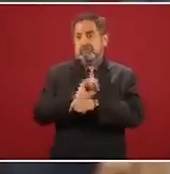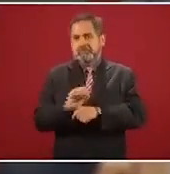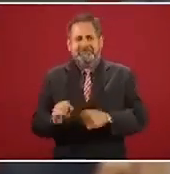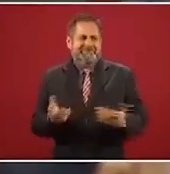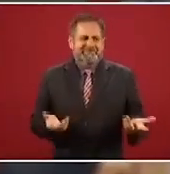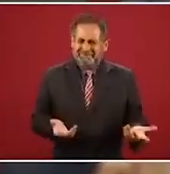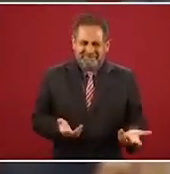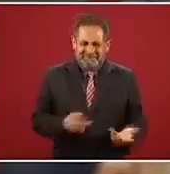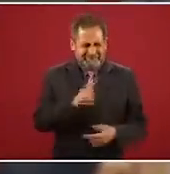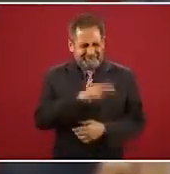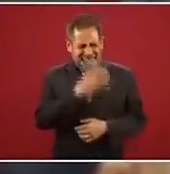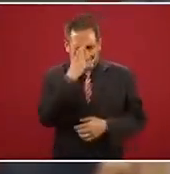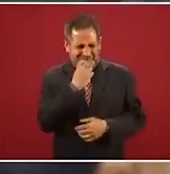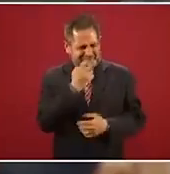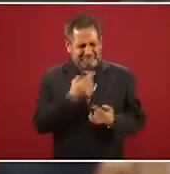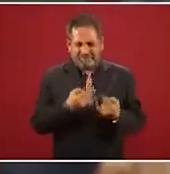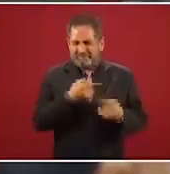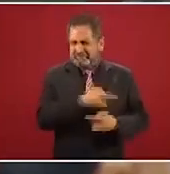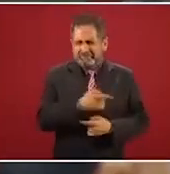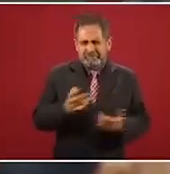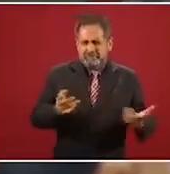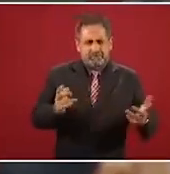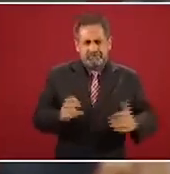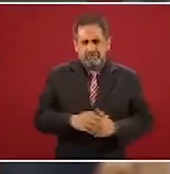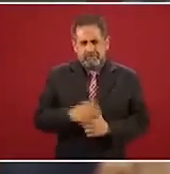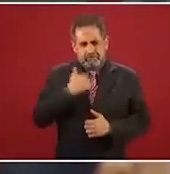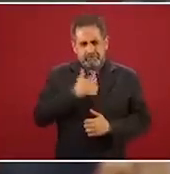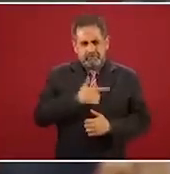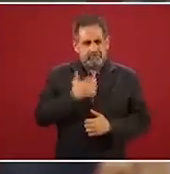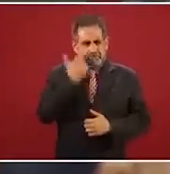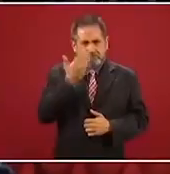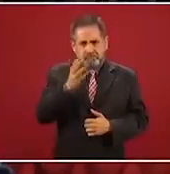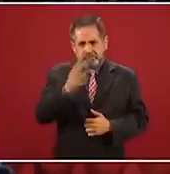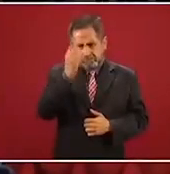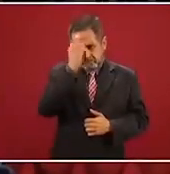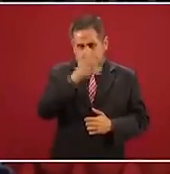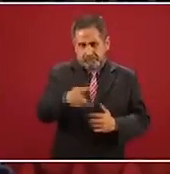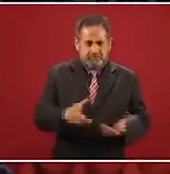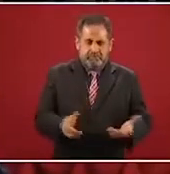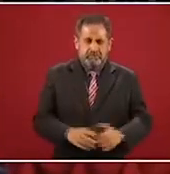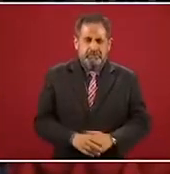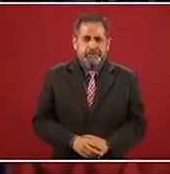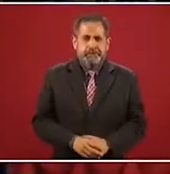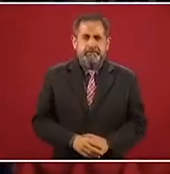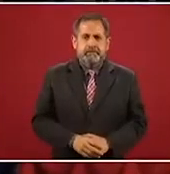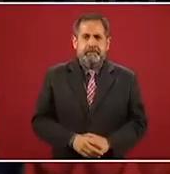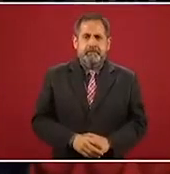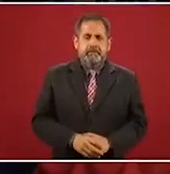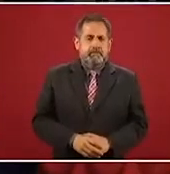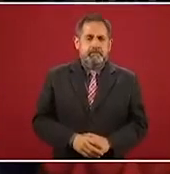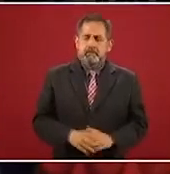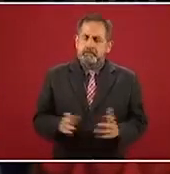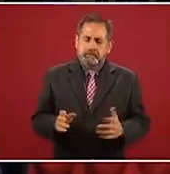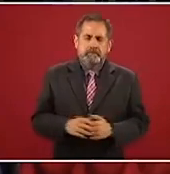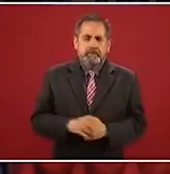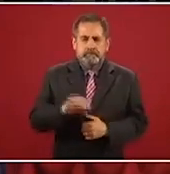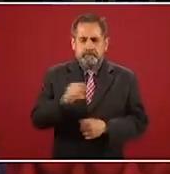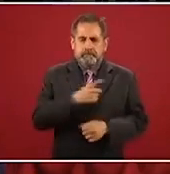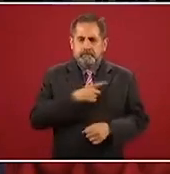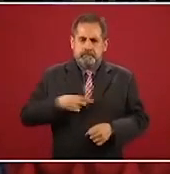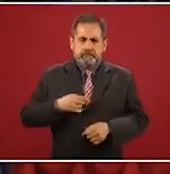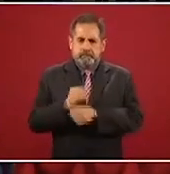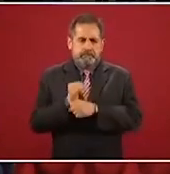muy triste este caso y me gustaría saber su opinión, señor presidente. Sí, pues se debe de investigar y